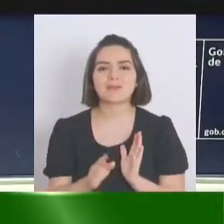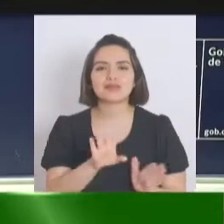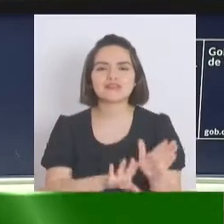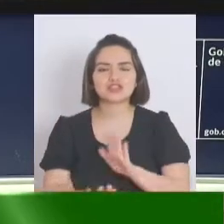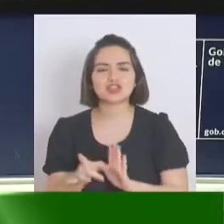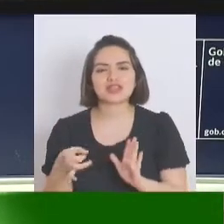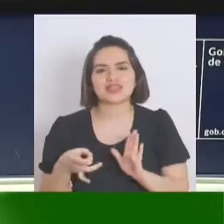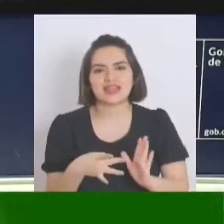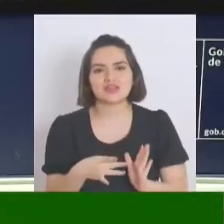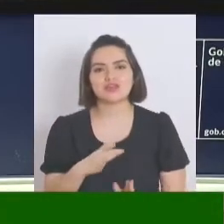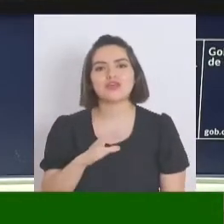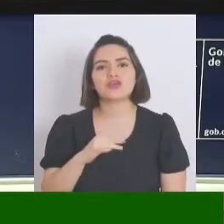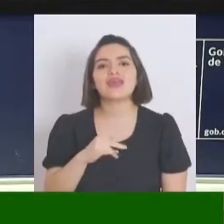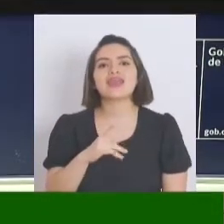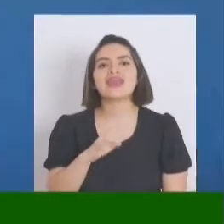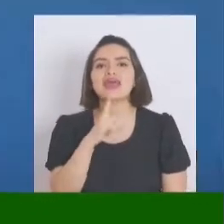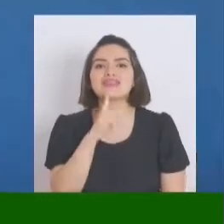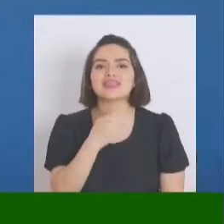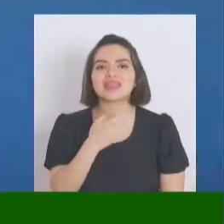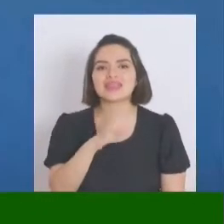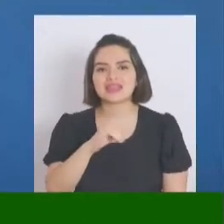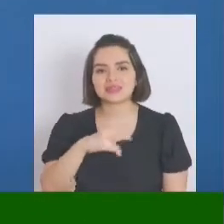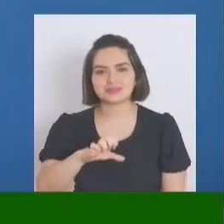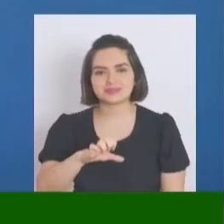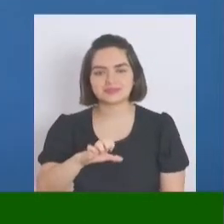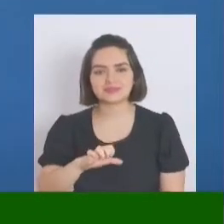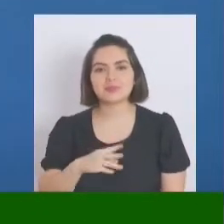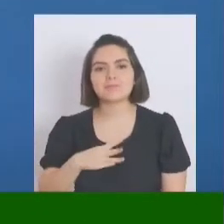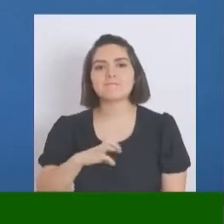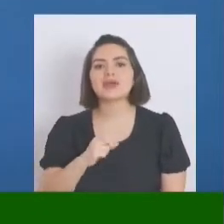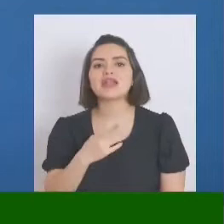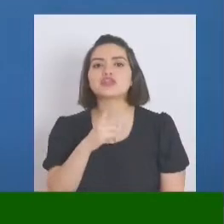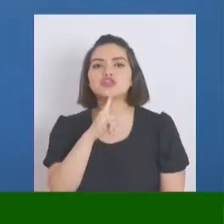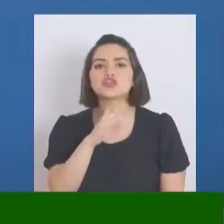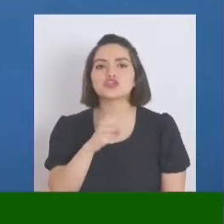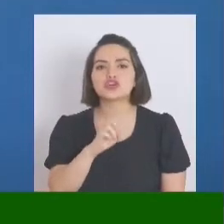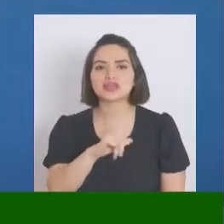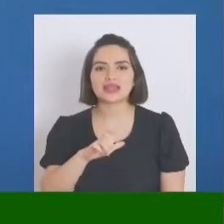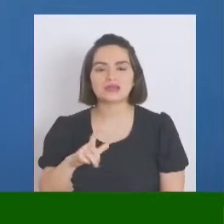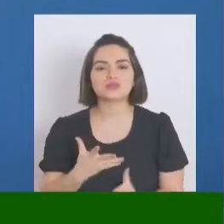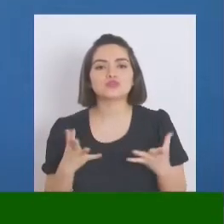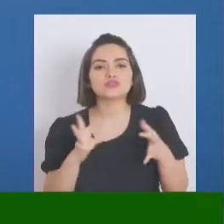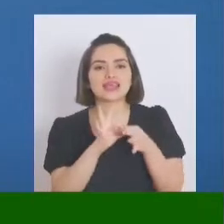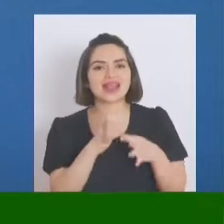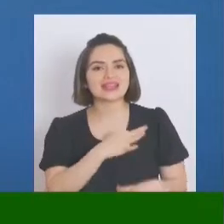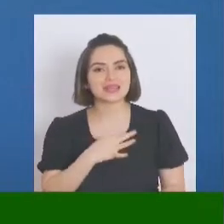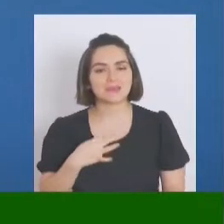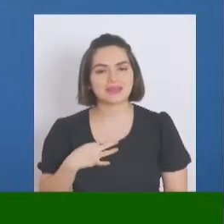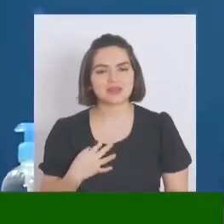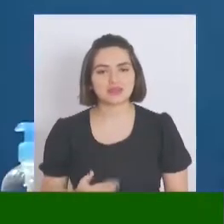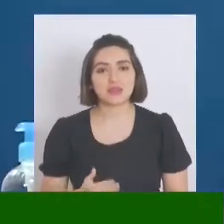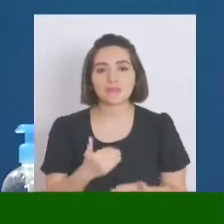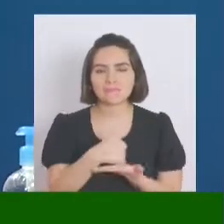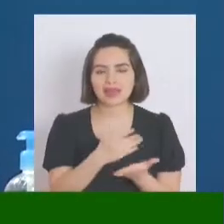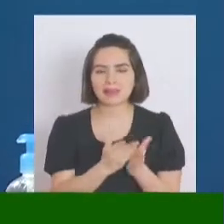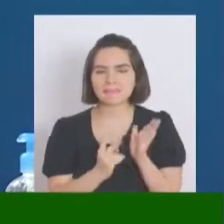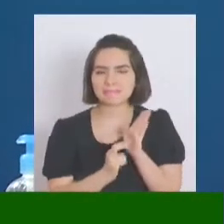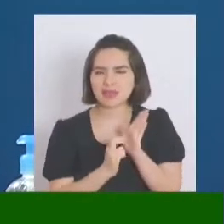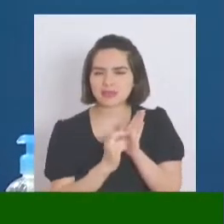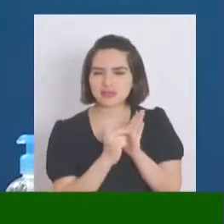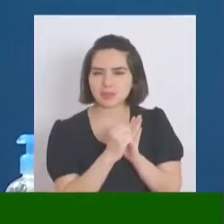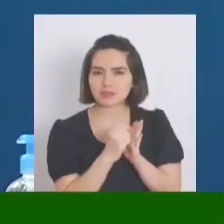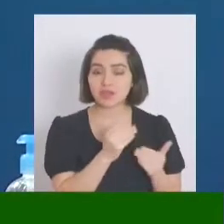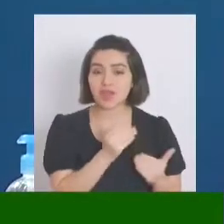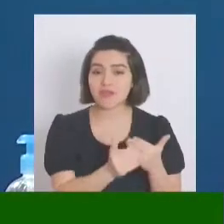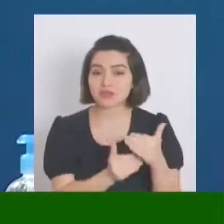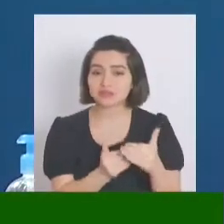del Delito, Catherine Martorell. Muchas gracias, ministro. Bueno, en el plan paso a paso hay bastantes